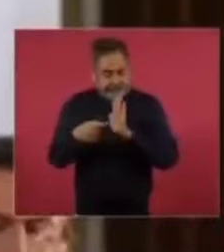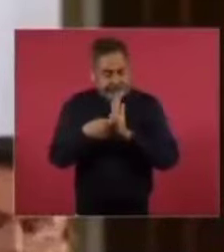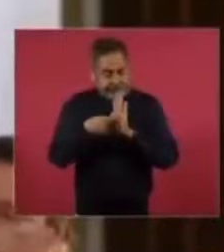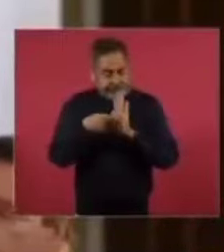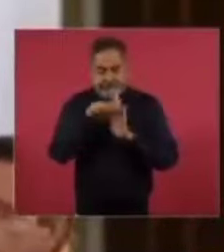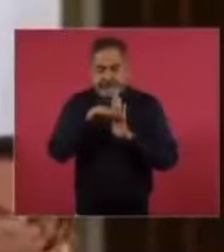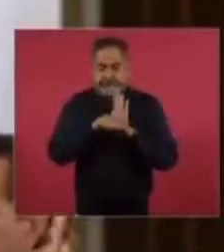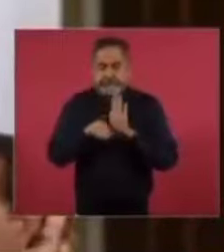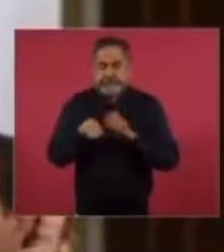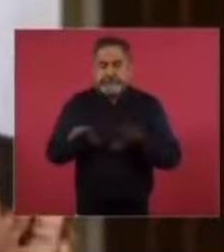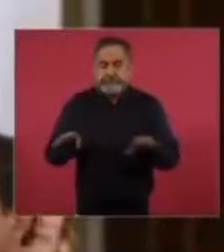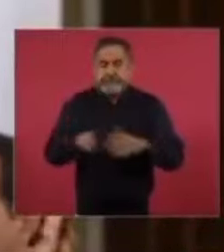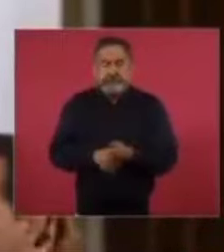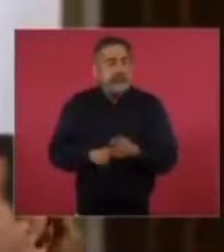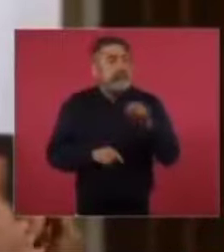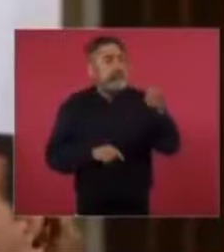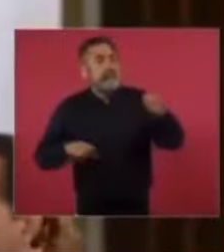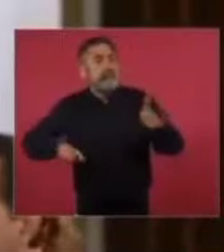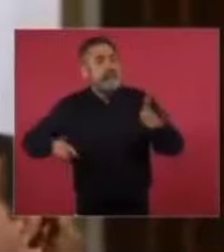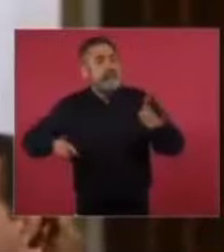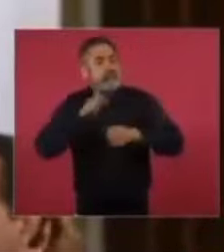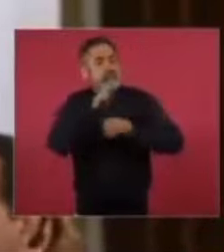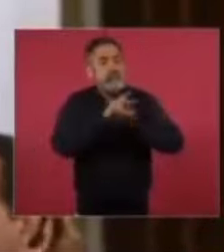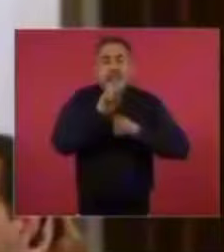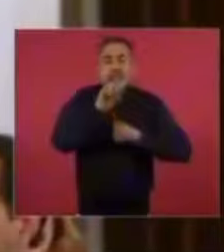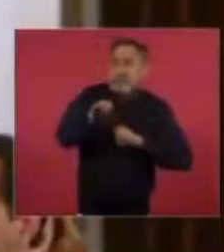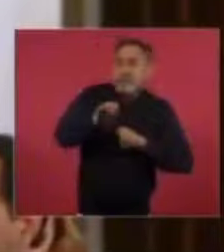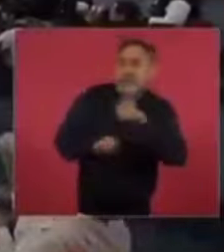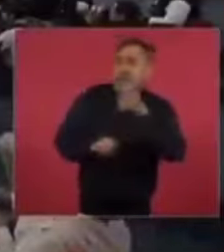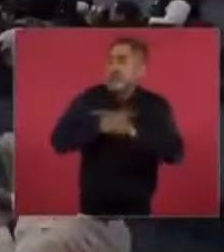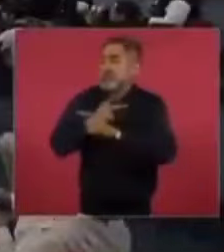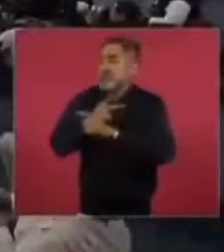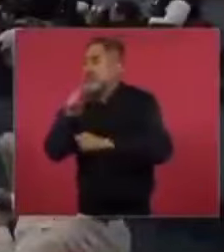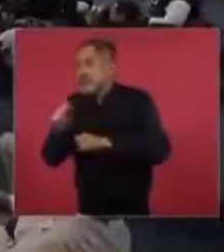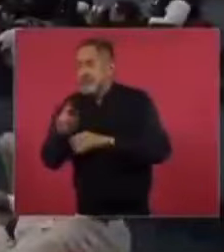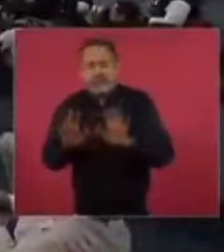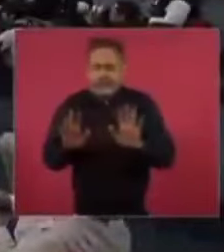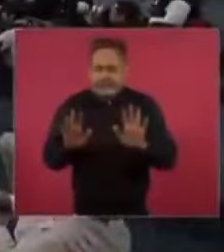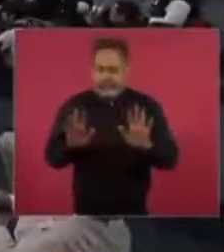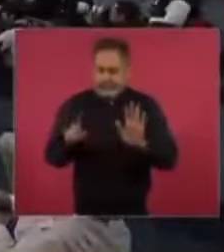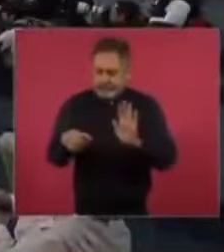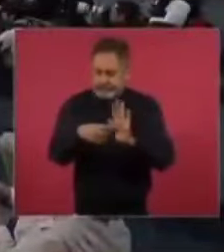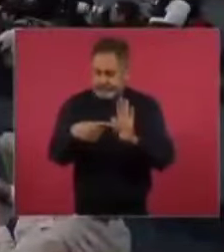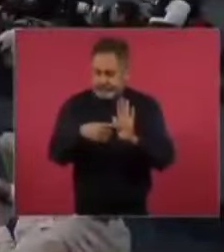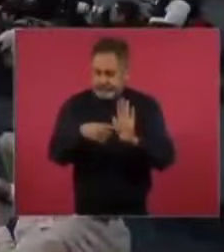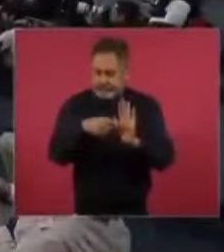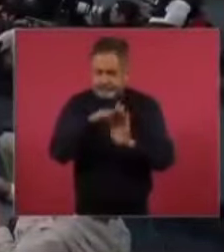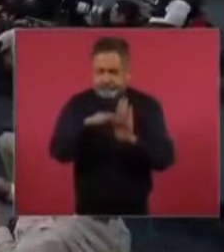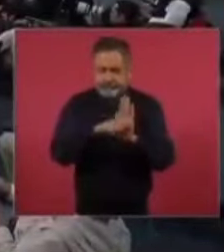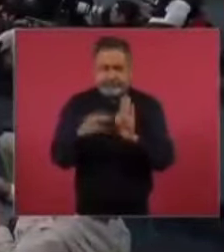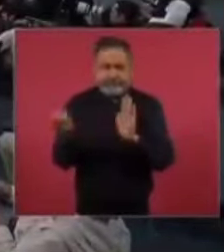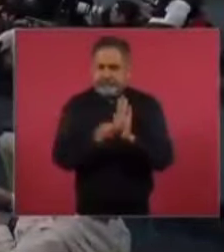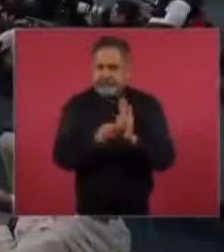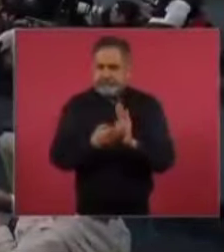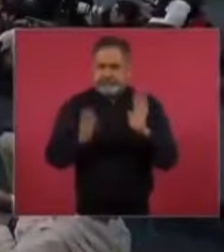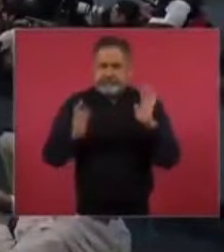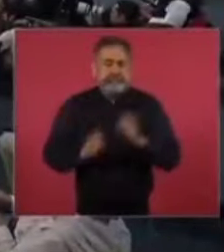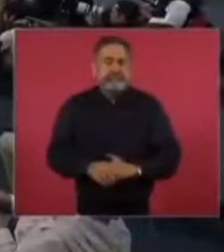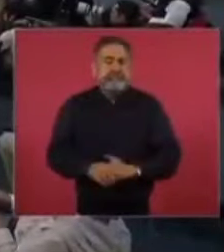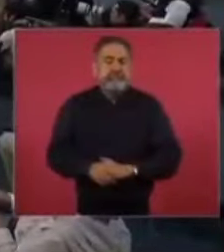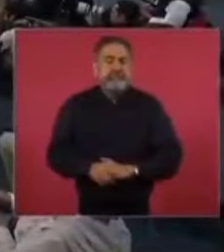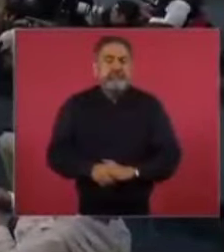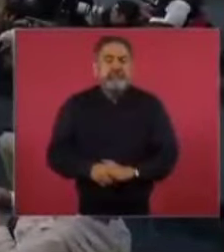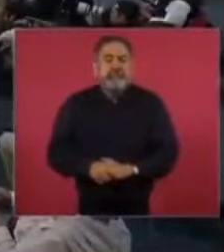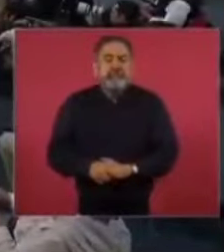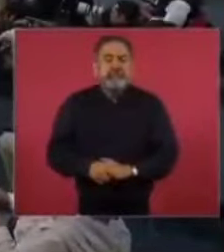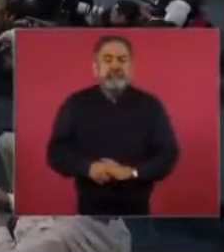tengo son magnánimos, así la gente de oposición, pero cuando otra persona tiene resultados contundentes, que tiene pruebas